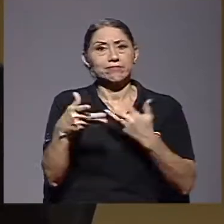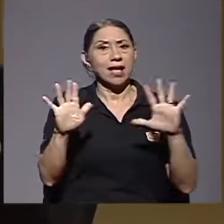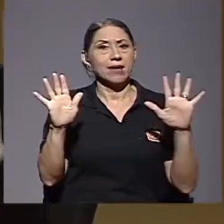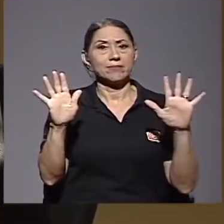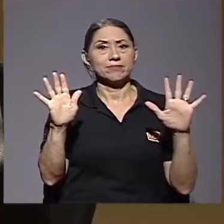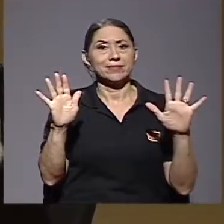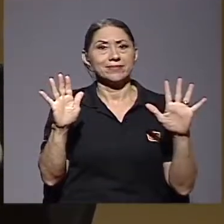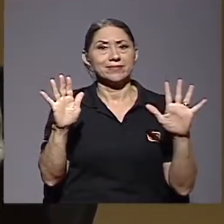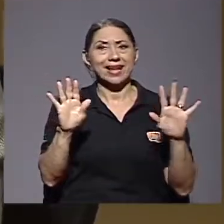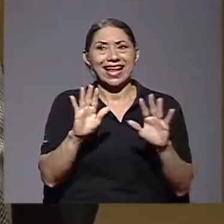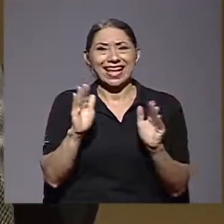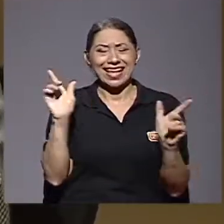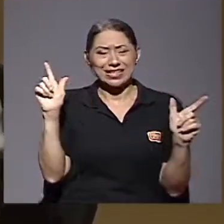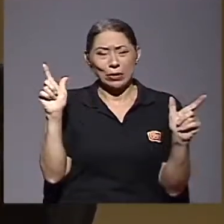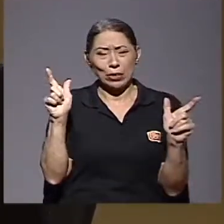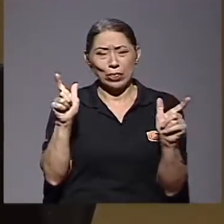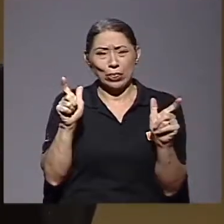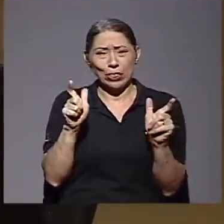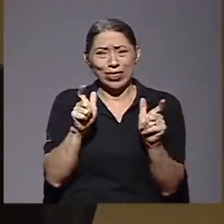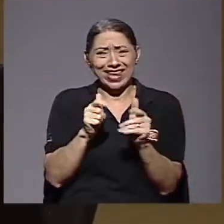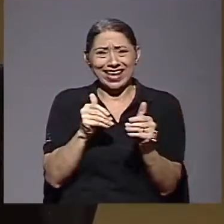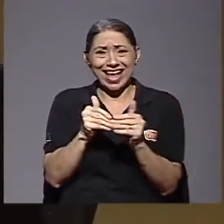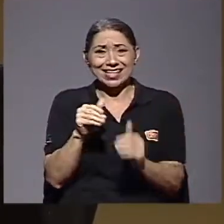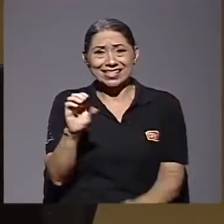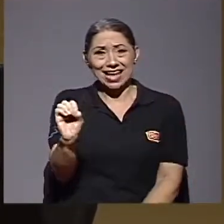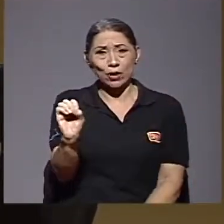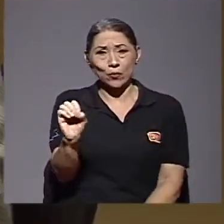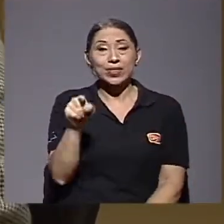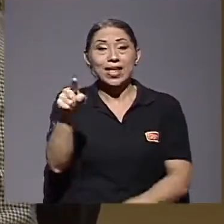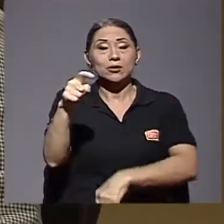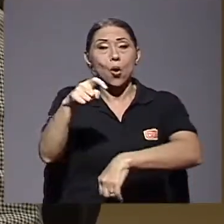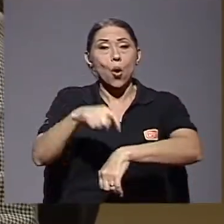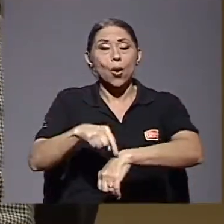prácticamente cerca de cero. Eso es hora de Houston,